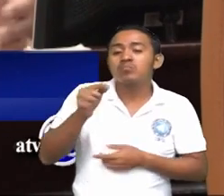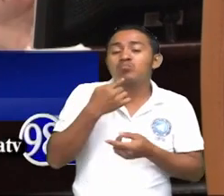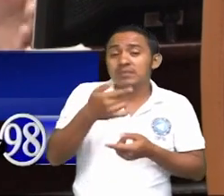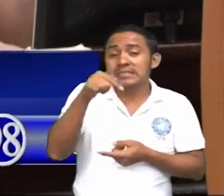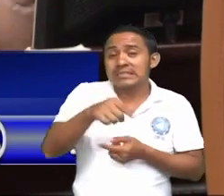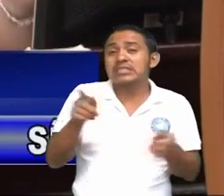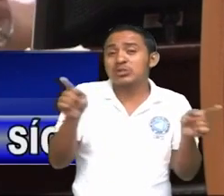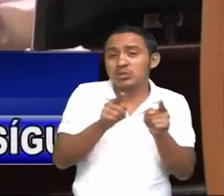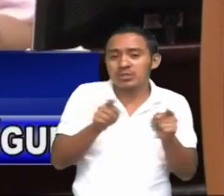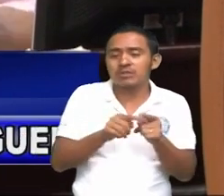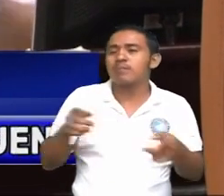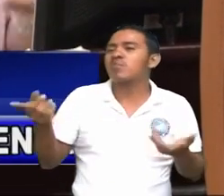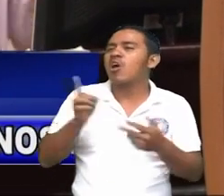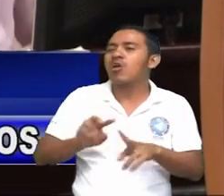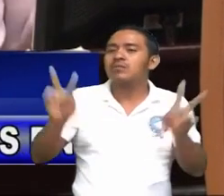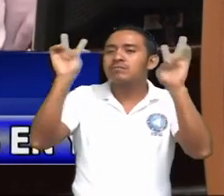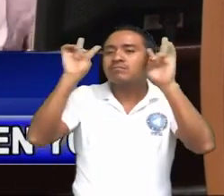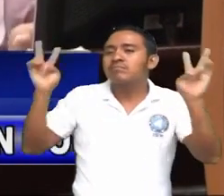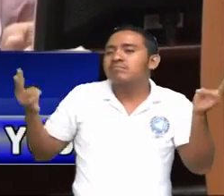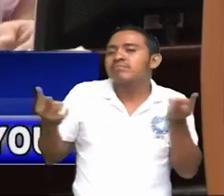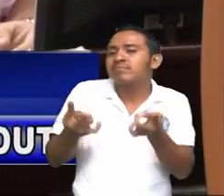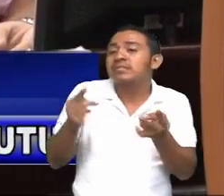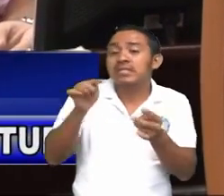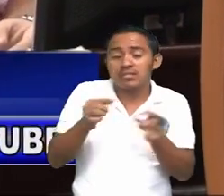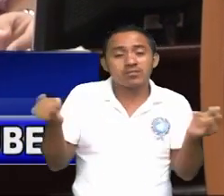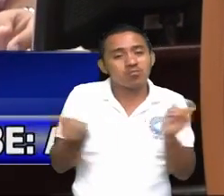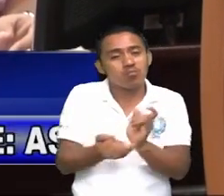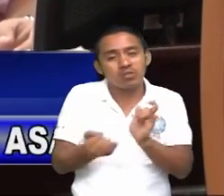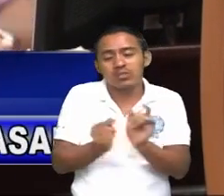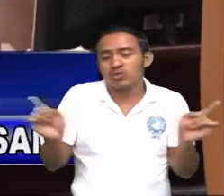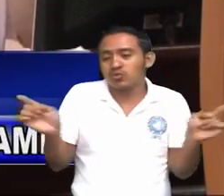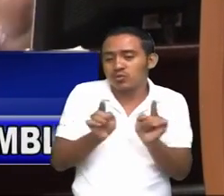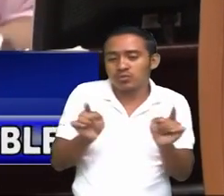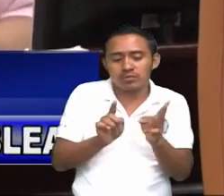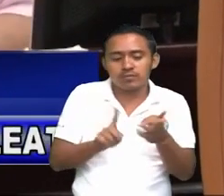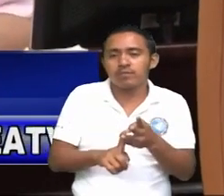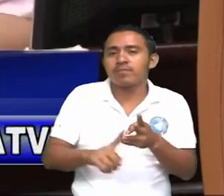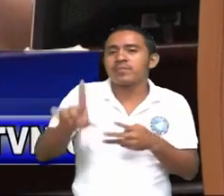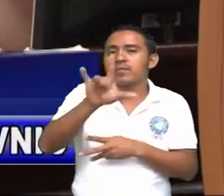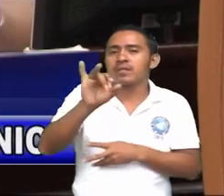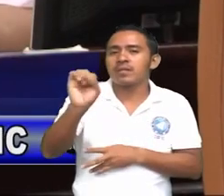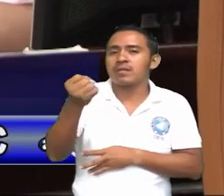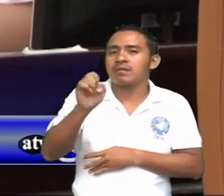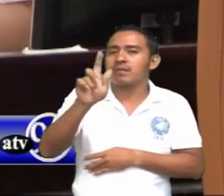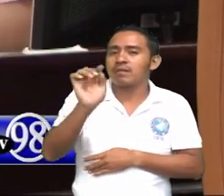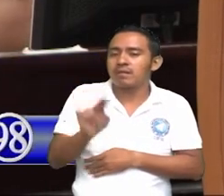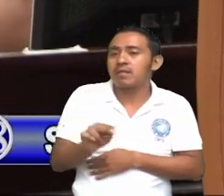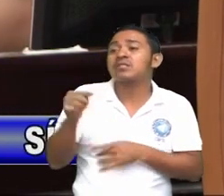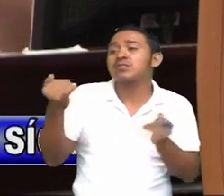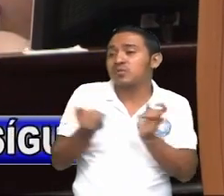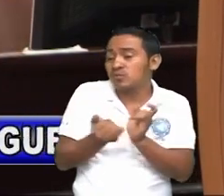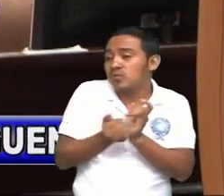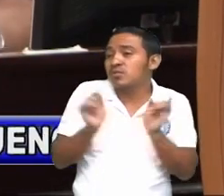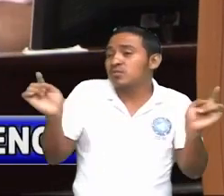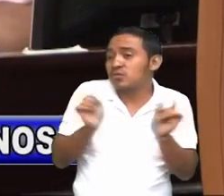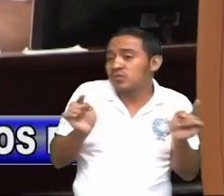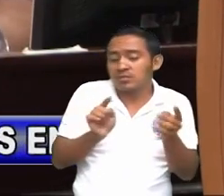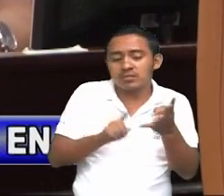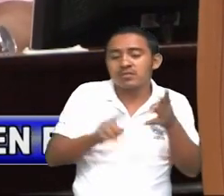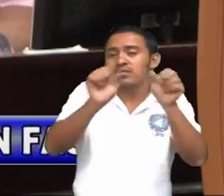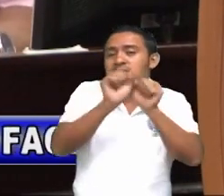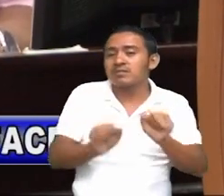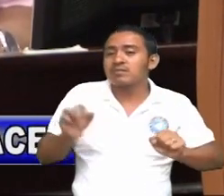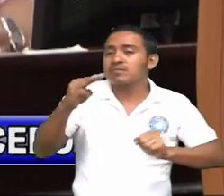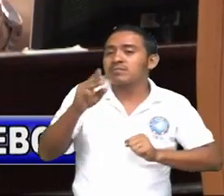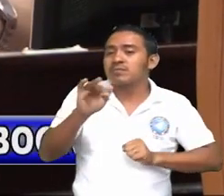¿Dónde queda el Vaticano, que también es chiquito? ¿Dónde queda Liechtenstein o San Marino, que también son chiquitos?